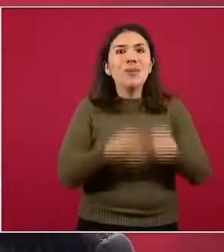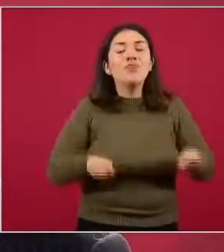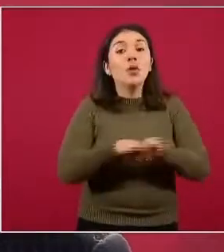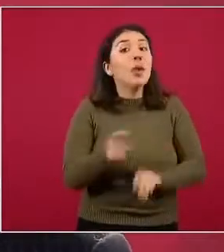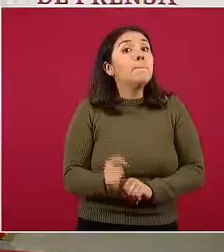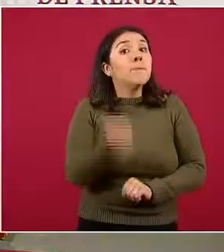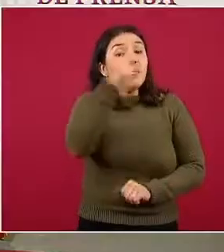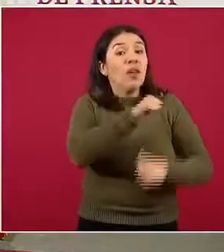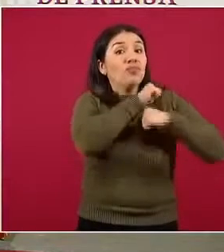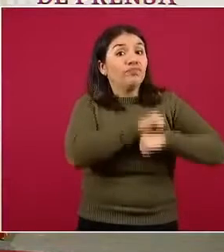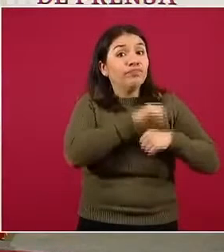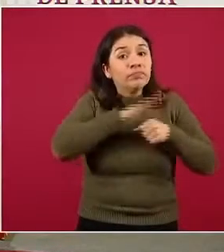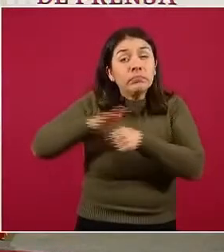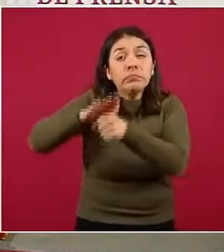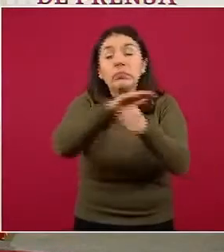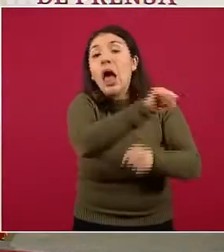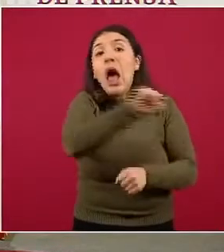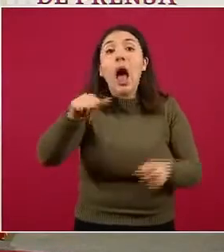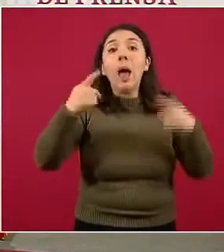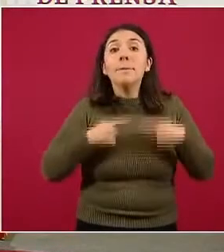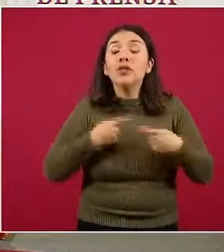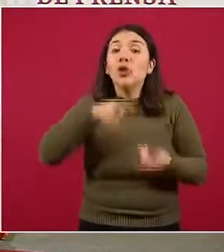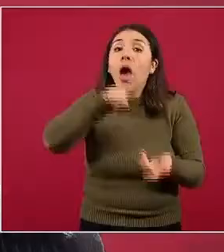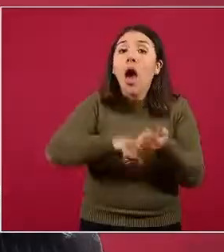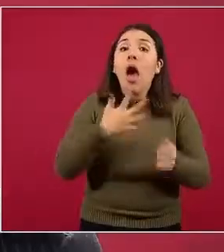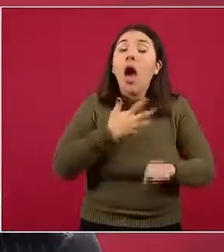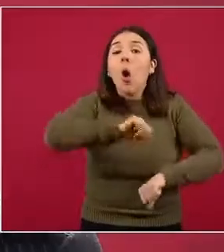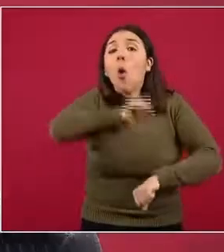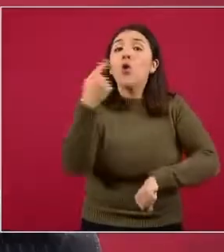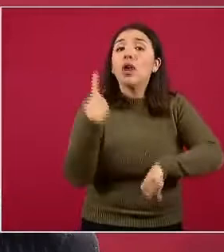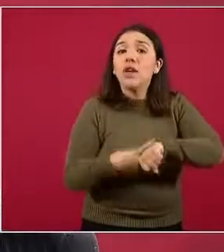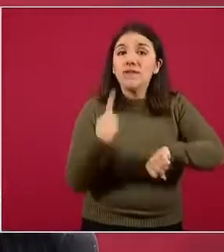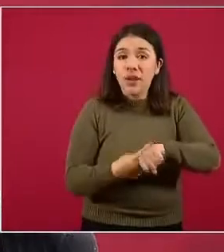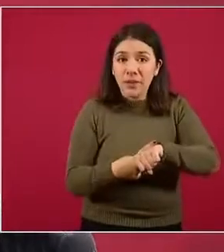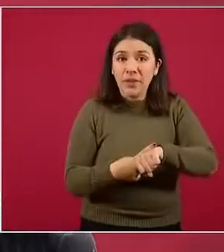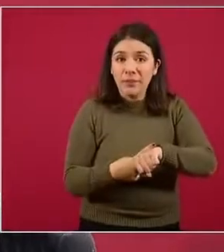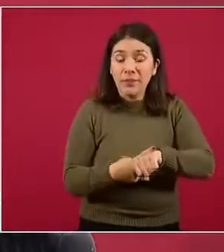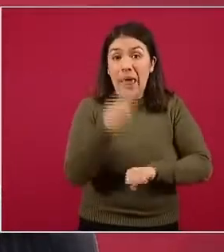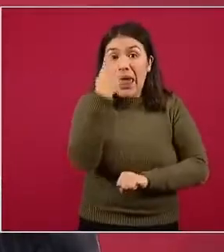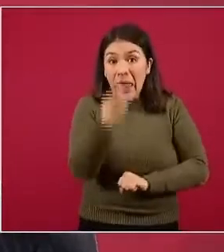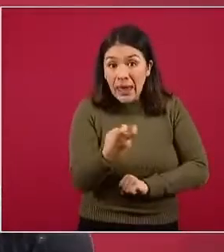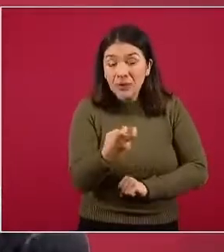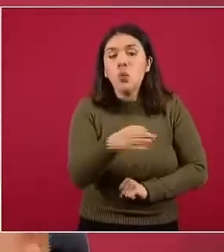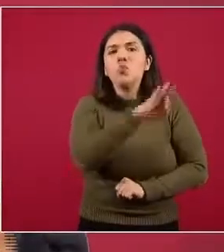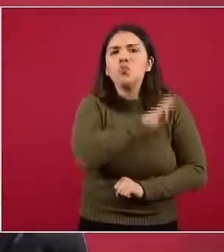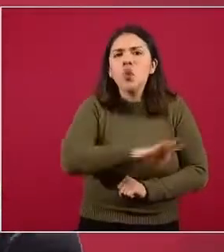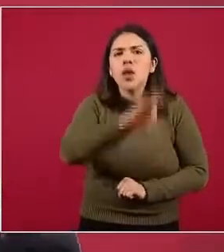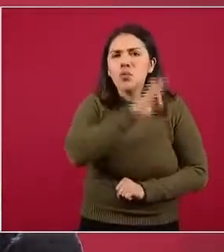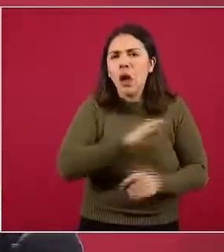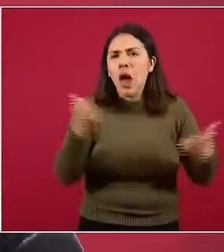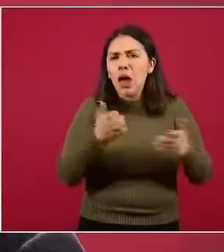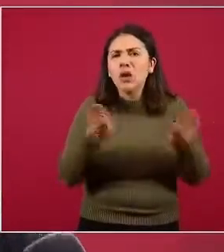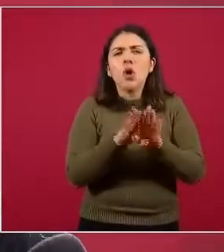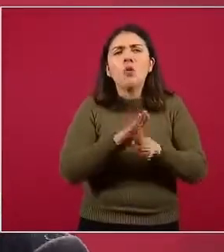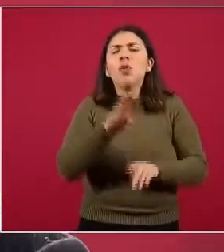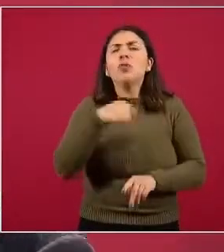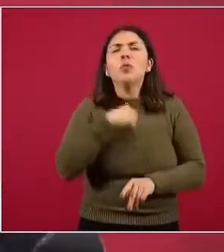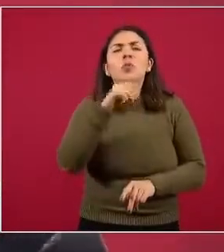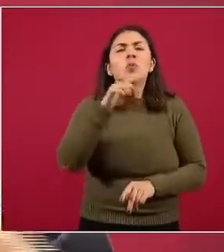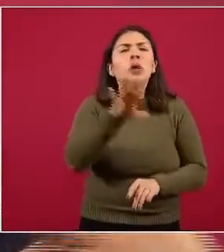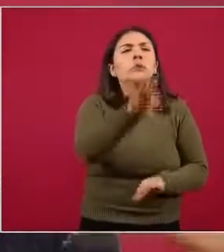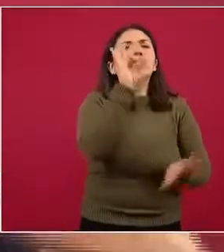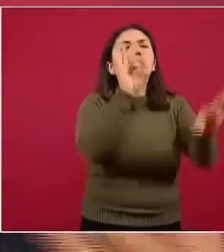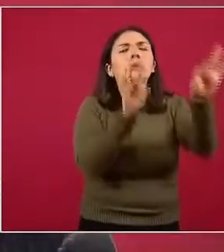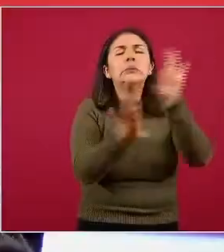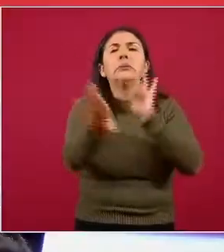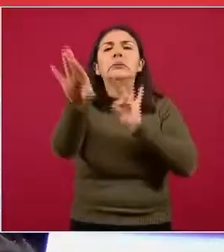convocará prioritariamente a las personas que tienen comorbilidades. Esto lo que va a ir permitiendo, si tomamos un poblado a la vez, pero